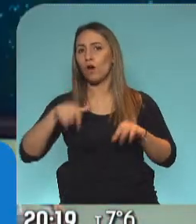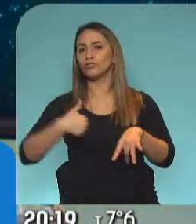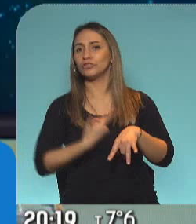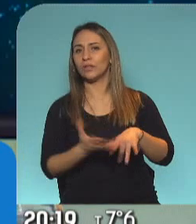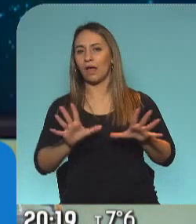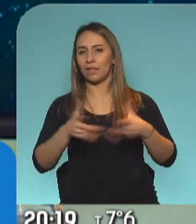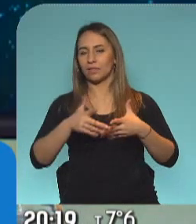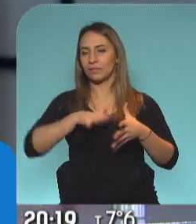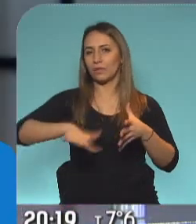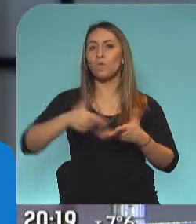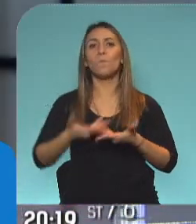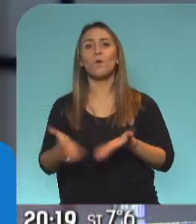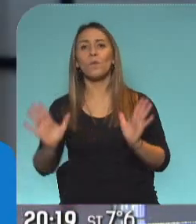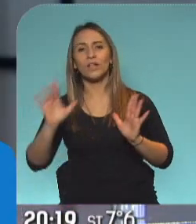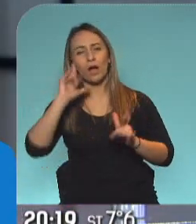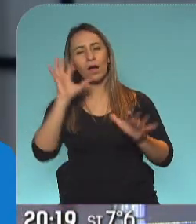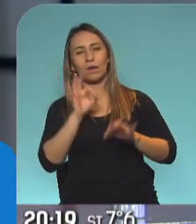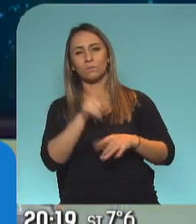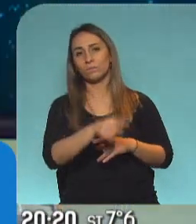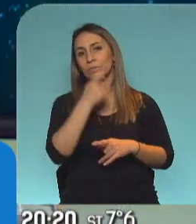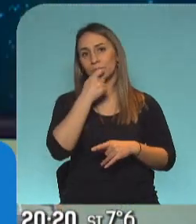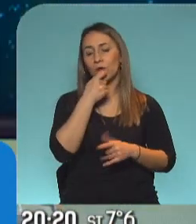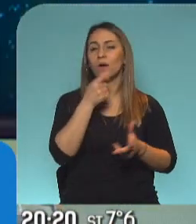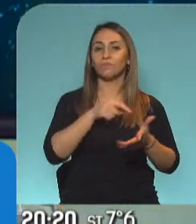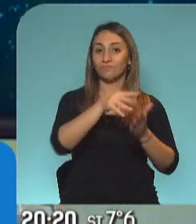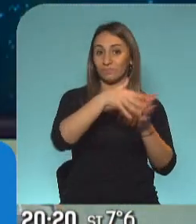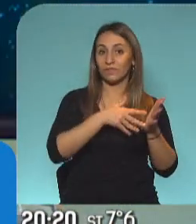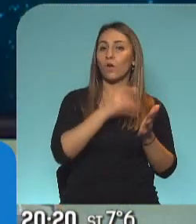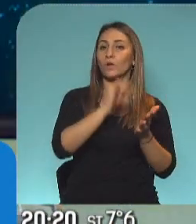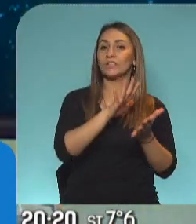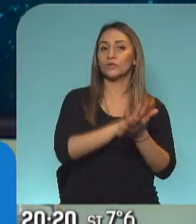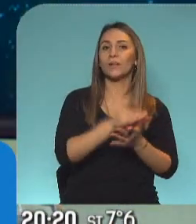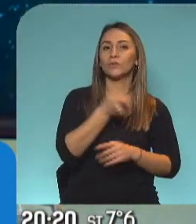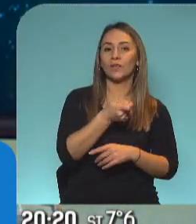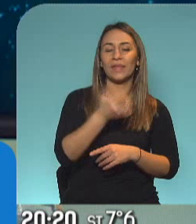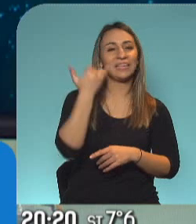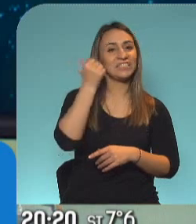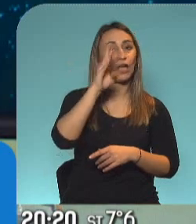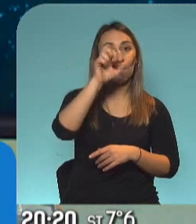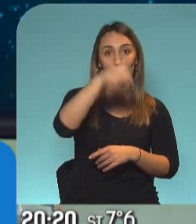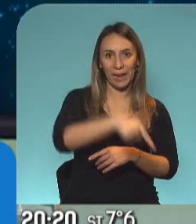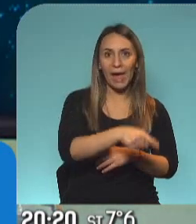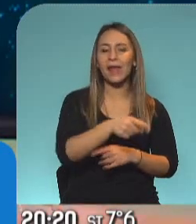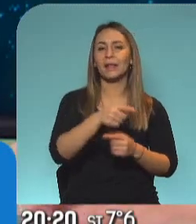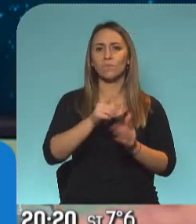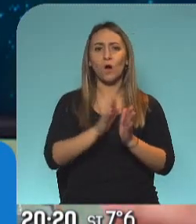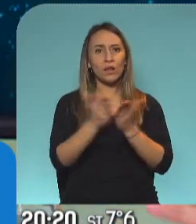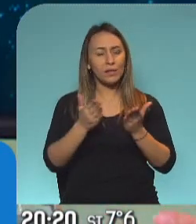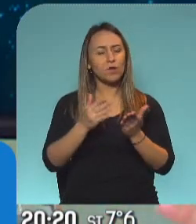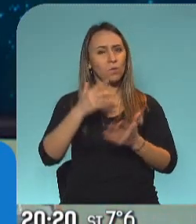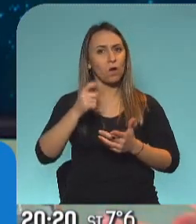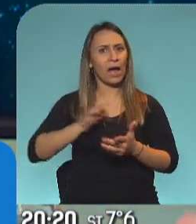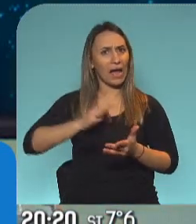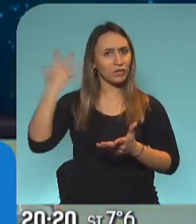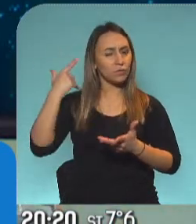algunos temas. Habla, por ejemplo, el caso del suicidio de Chabrán. Y va ganando actualidad ese libro. Está escrito hace años y va